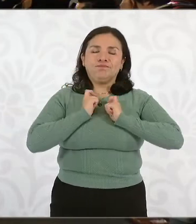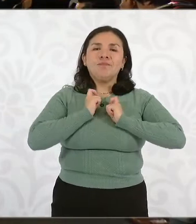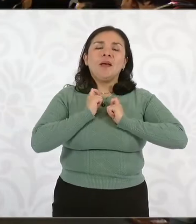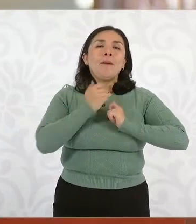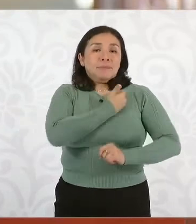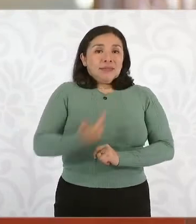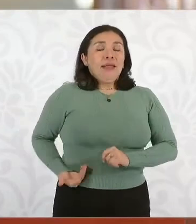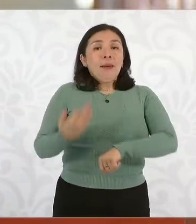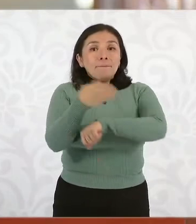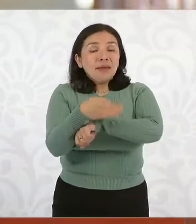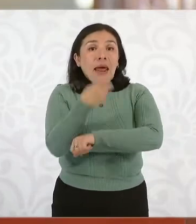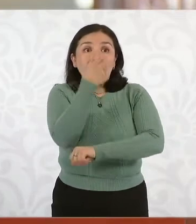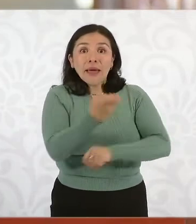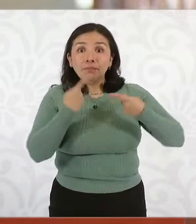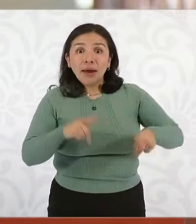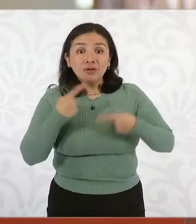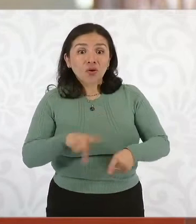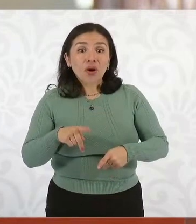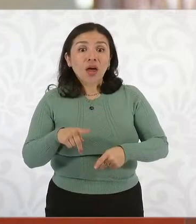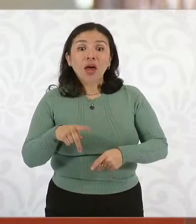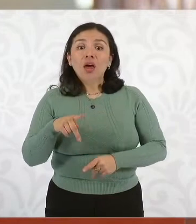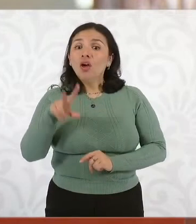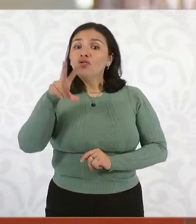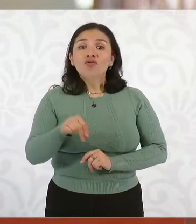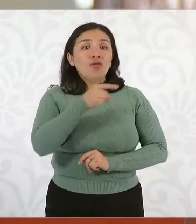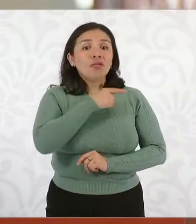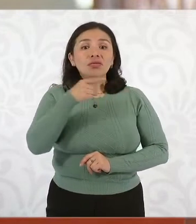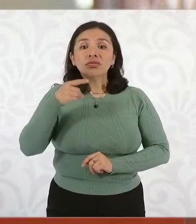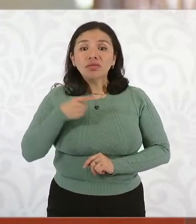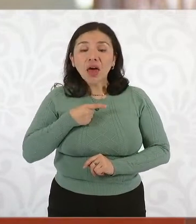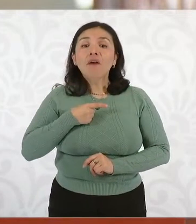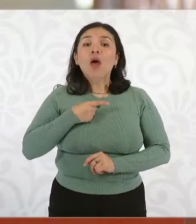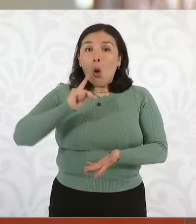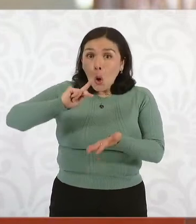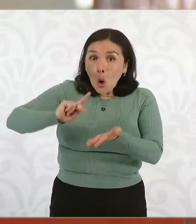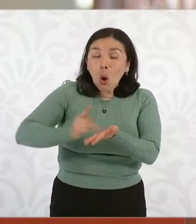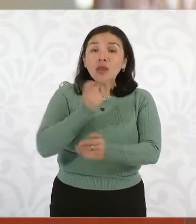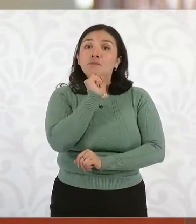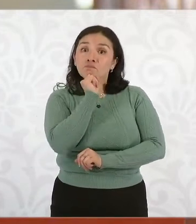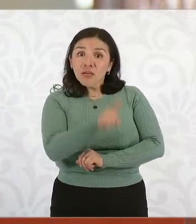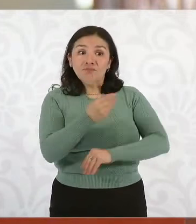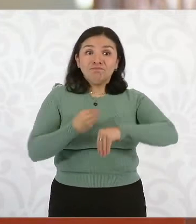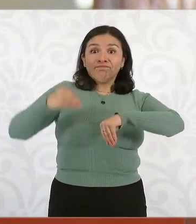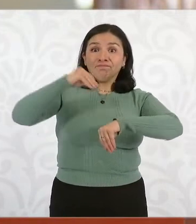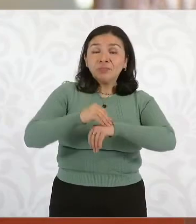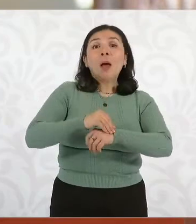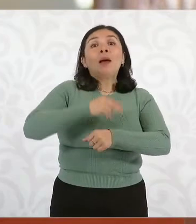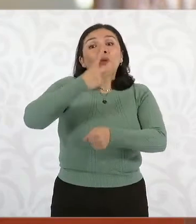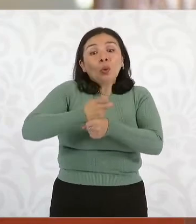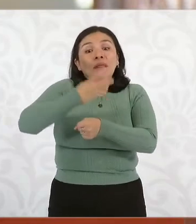Ejecutivo Federal, en ningún caso o por ningún motivo podrá volver a desempeñar este puesto. En caso